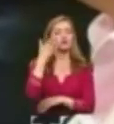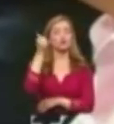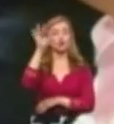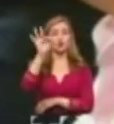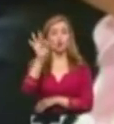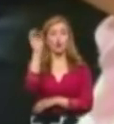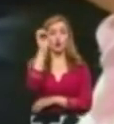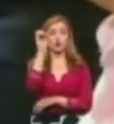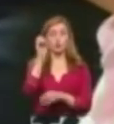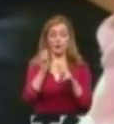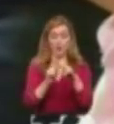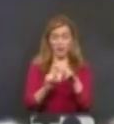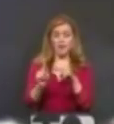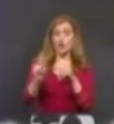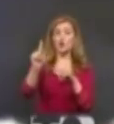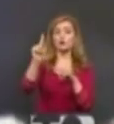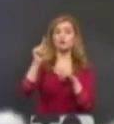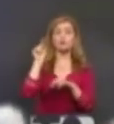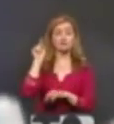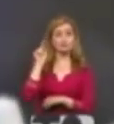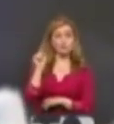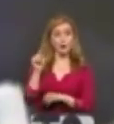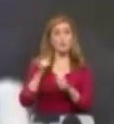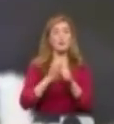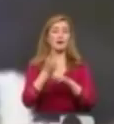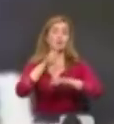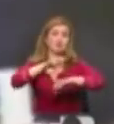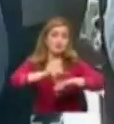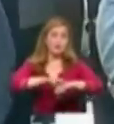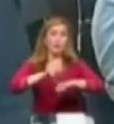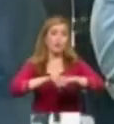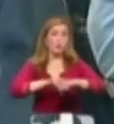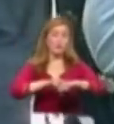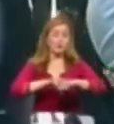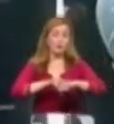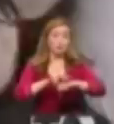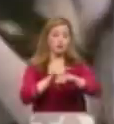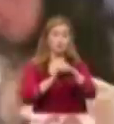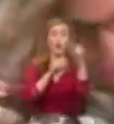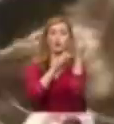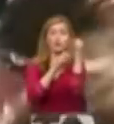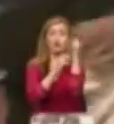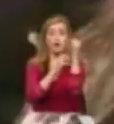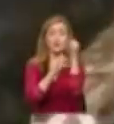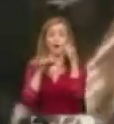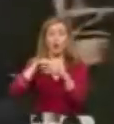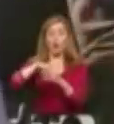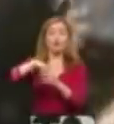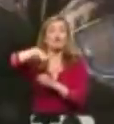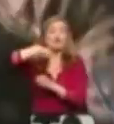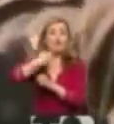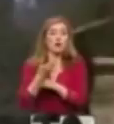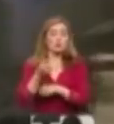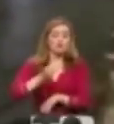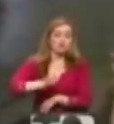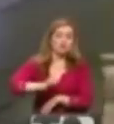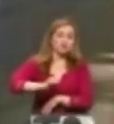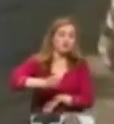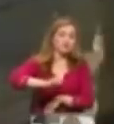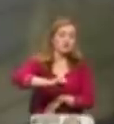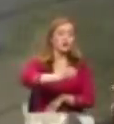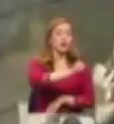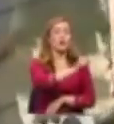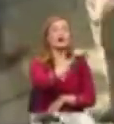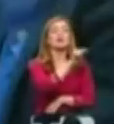que supuestamente se da su fuga, cuando Alvarado por primera vez desde que lleva el dispositivo sale de la ciudad de Guayaquil y se traslada hacia